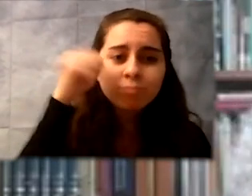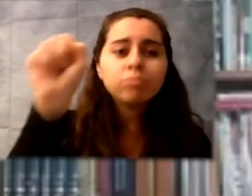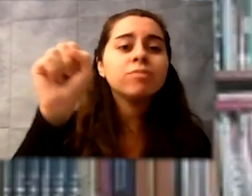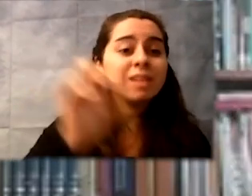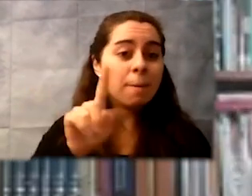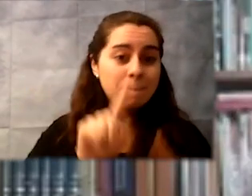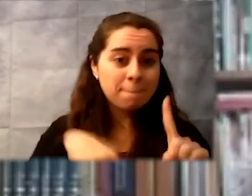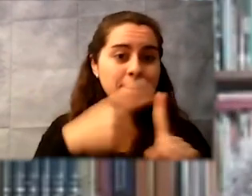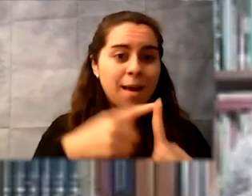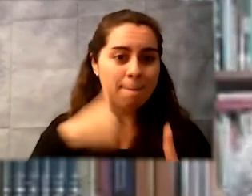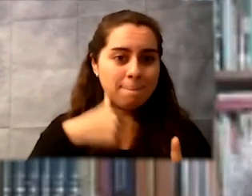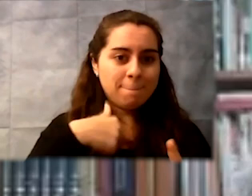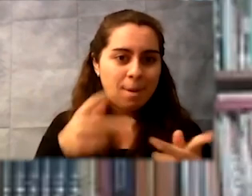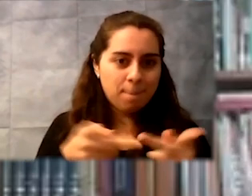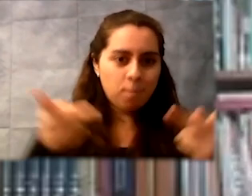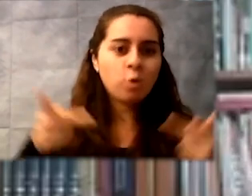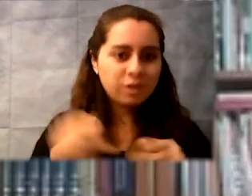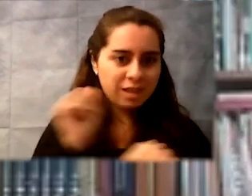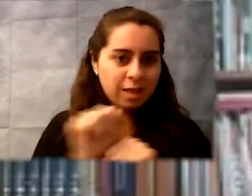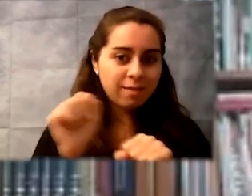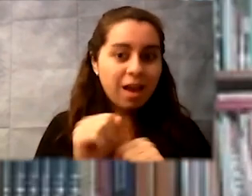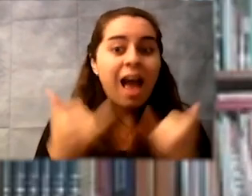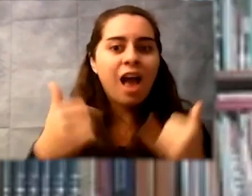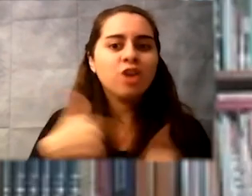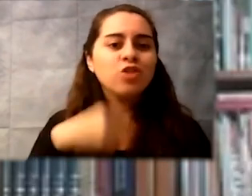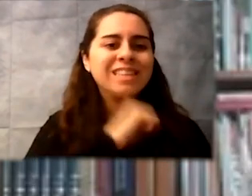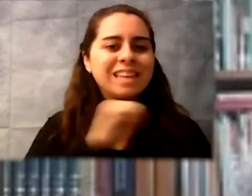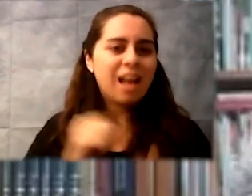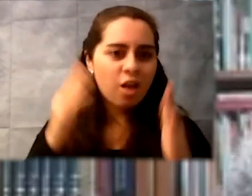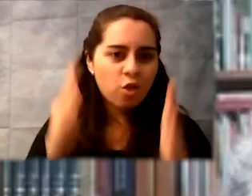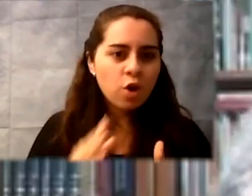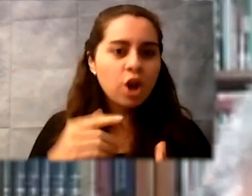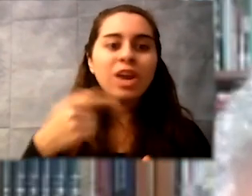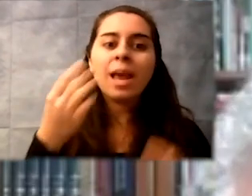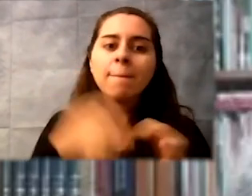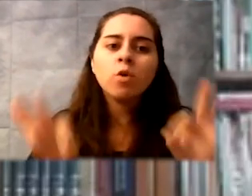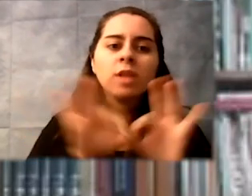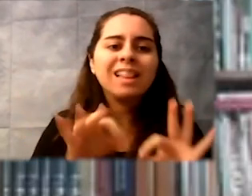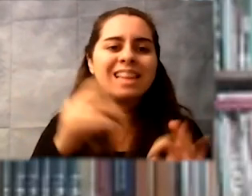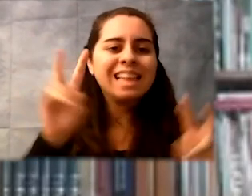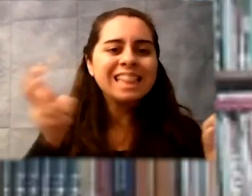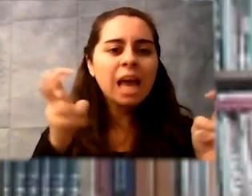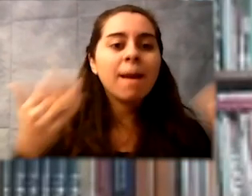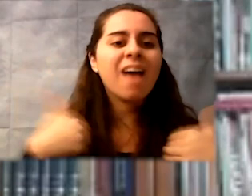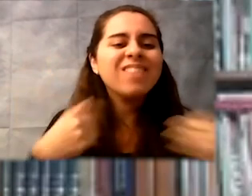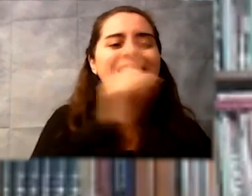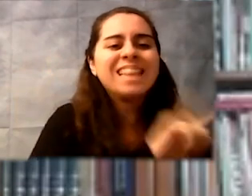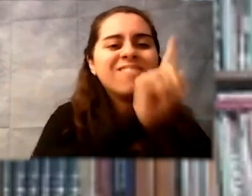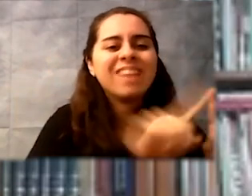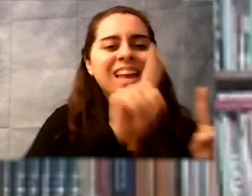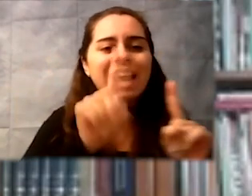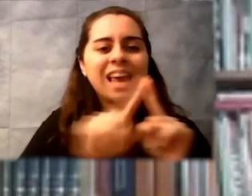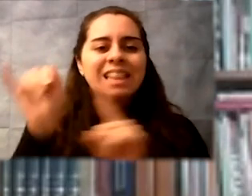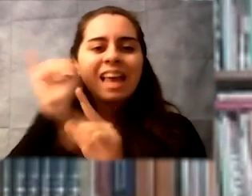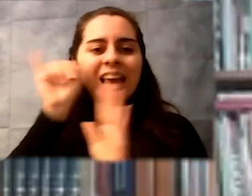ocupado en diferentes organizaciones, y ahora como senadora, donde siempre hablo desde las intersecciones y nunca dejo de decir que es